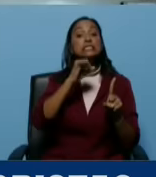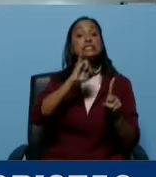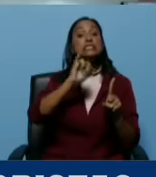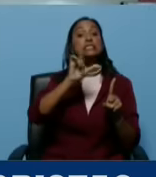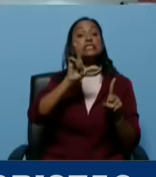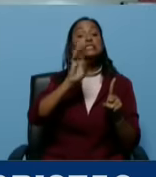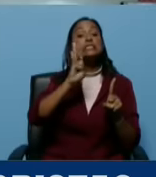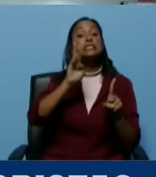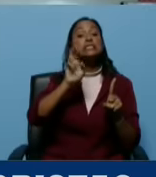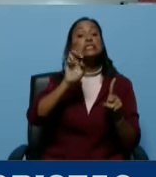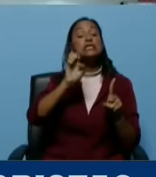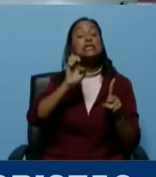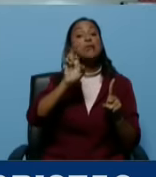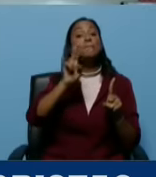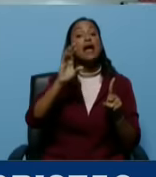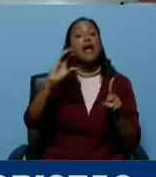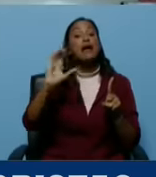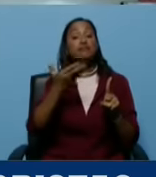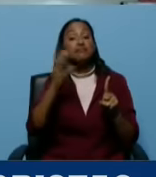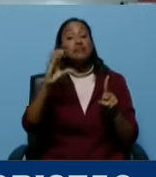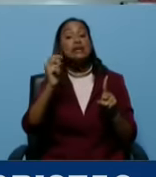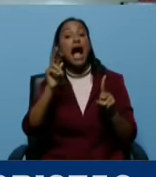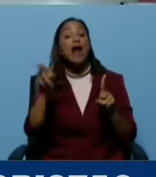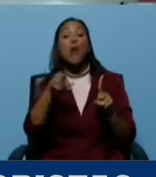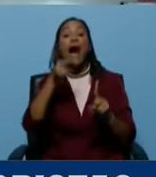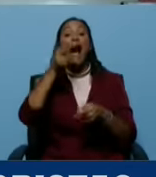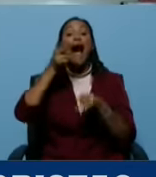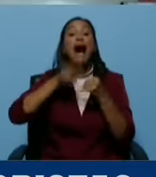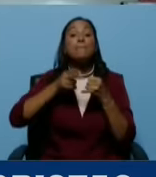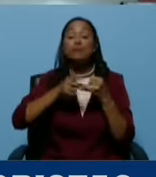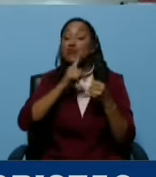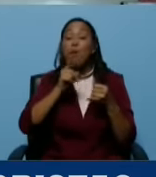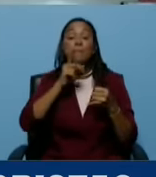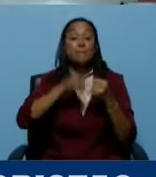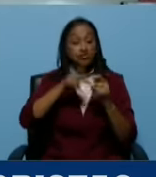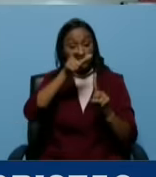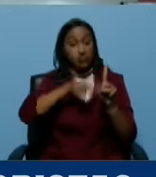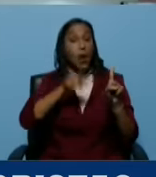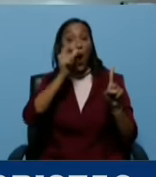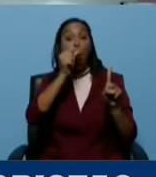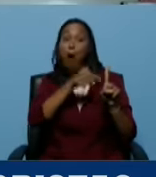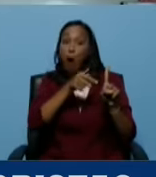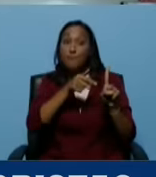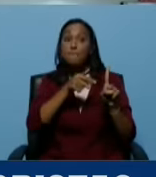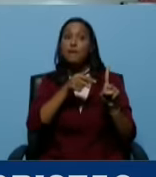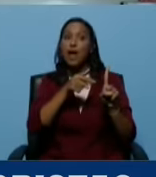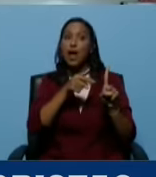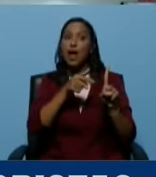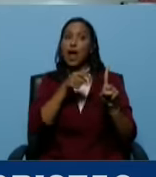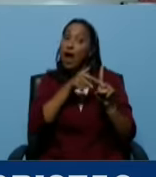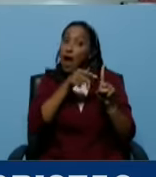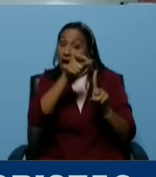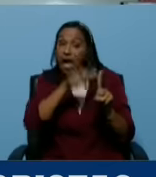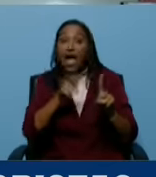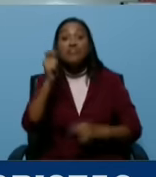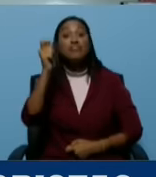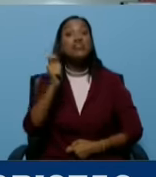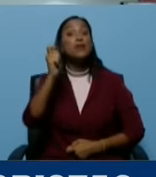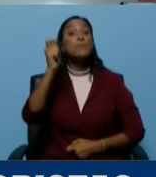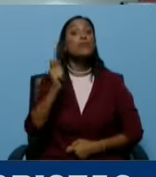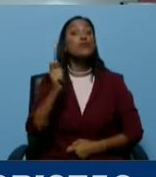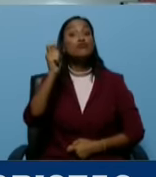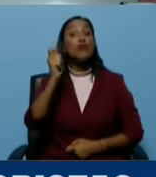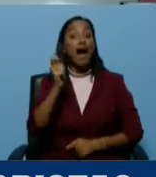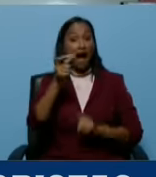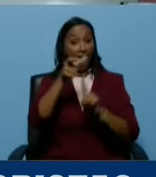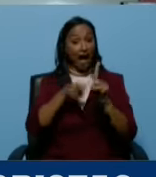ajena. Incluso lo colocaron de diputado, de parlamentario. Y tuvo mucho que ver con toda la